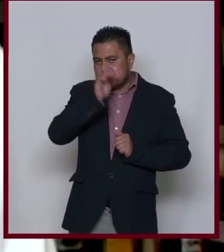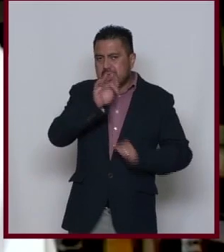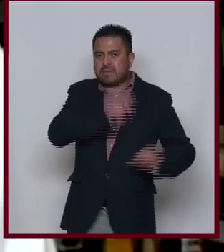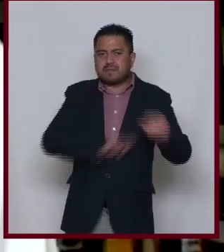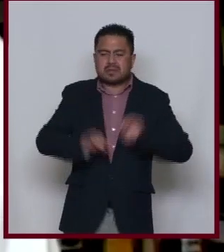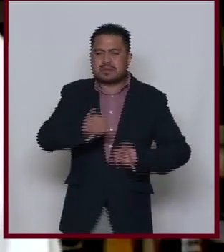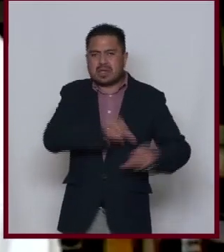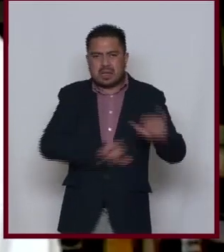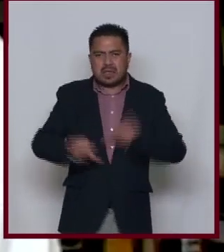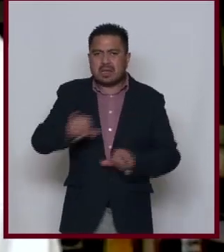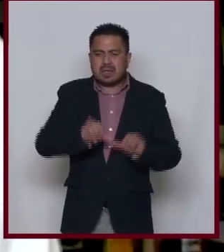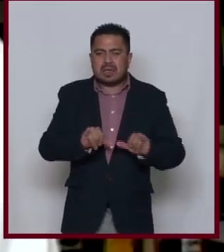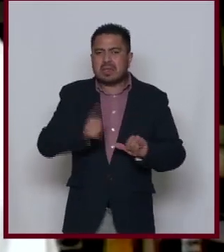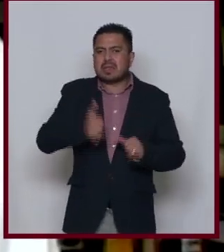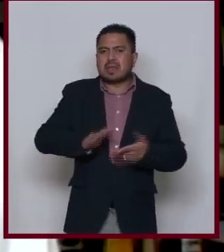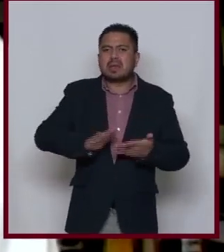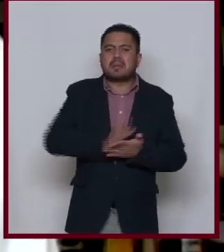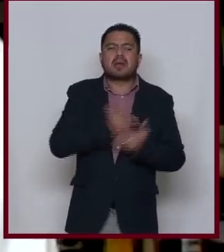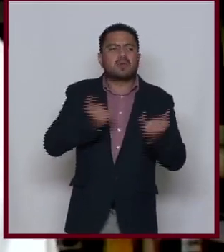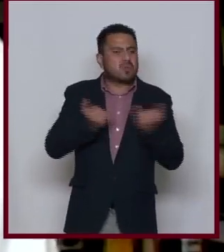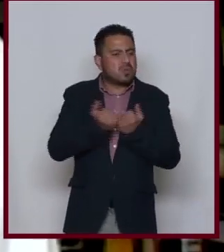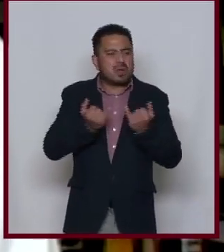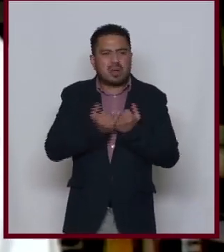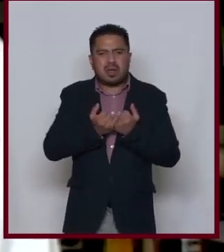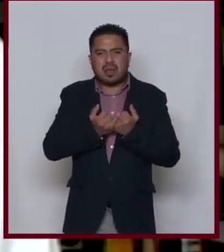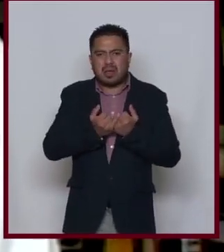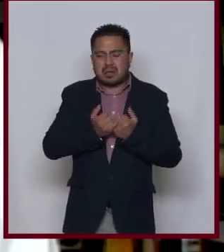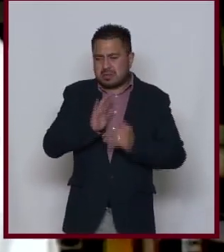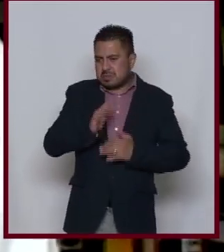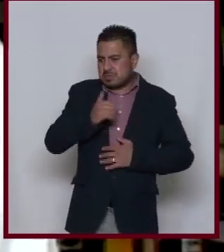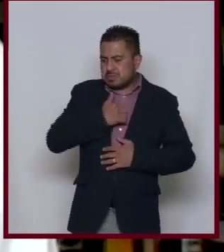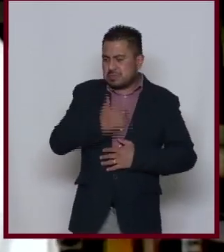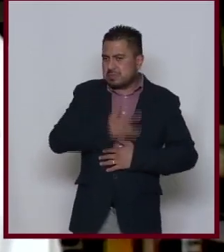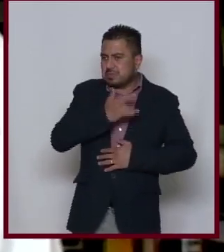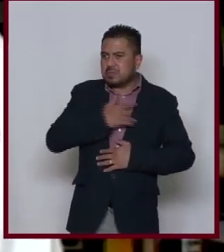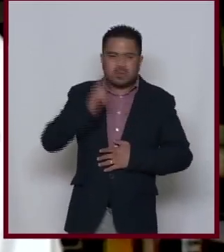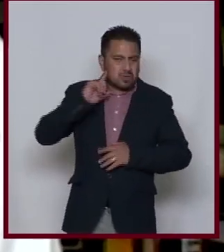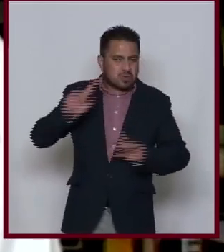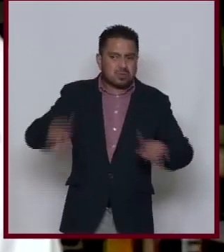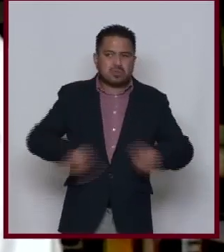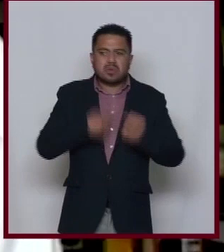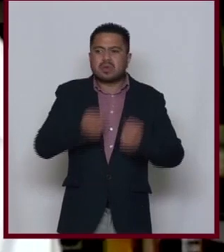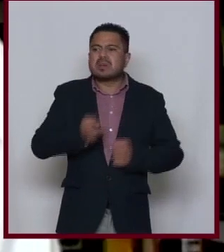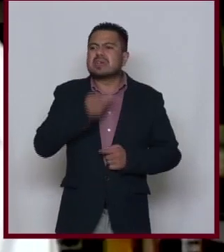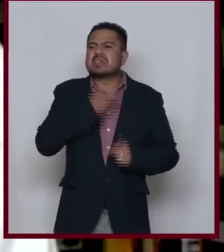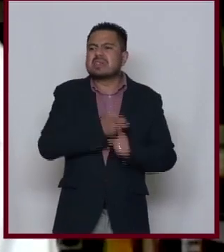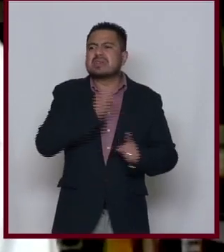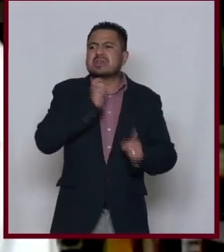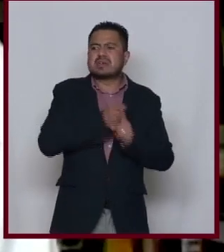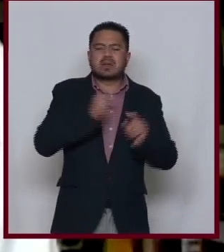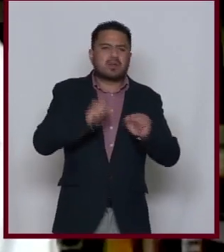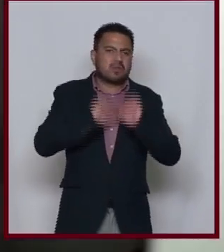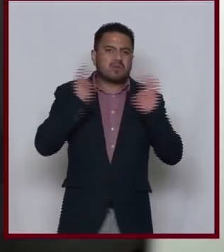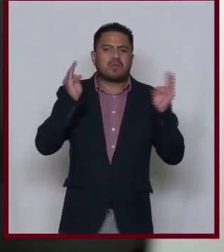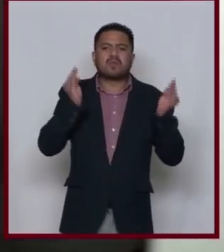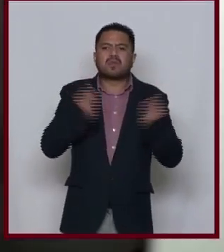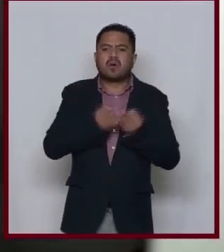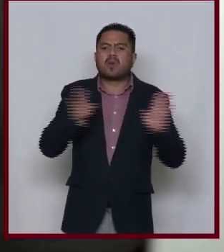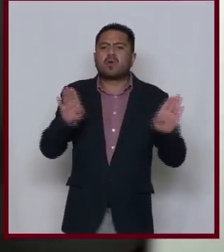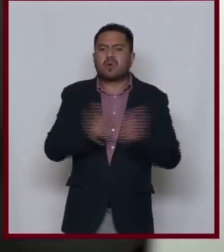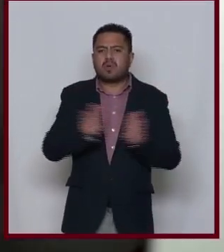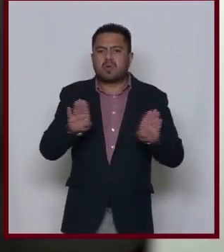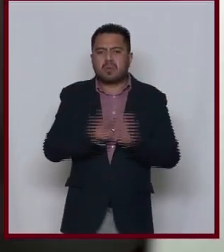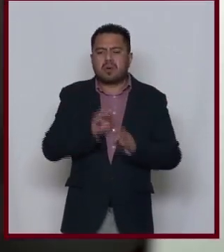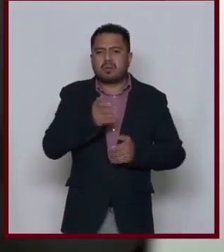la química. Y igual, desde el punto de vista de la música, pues es la forma en la que se